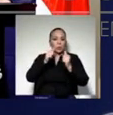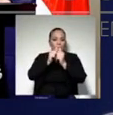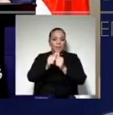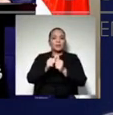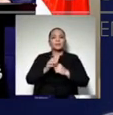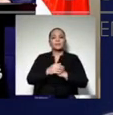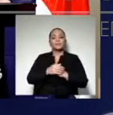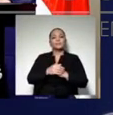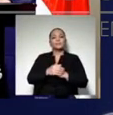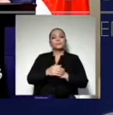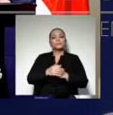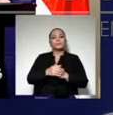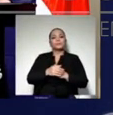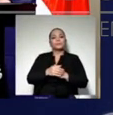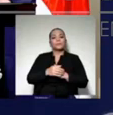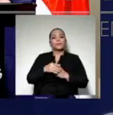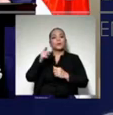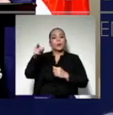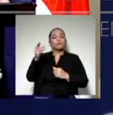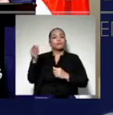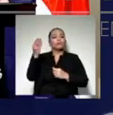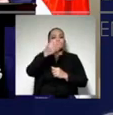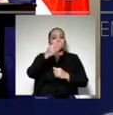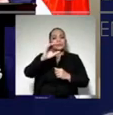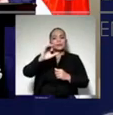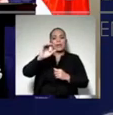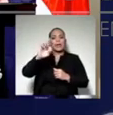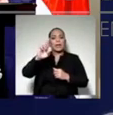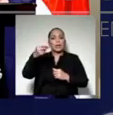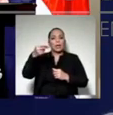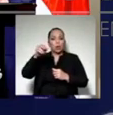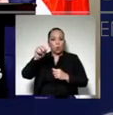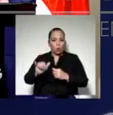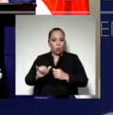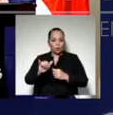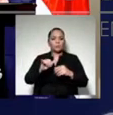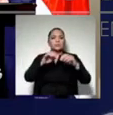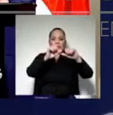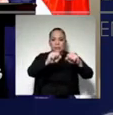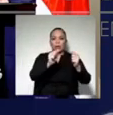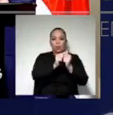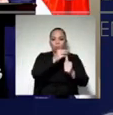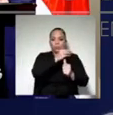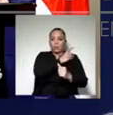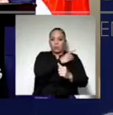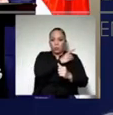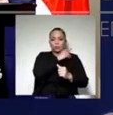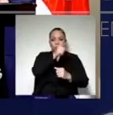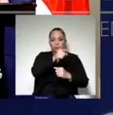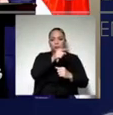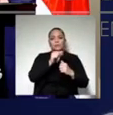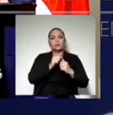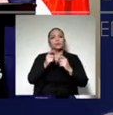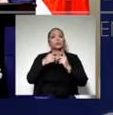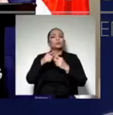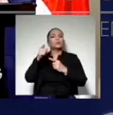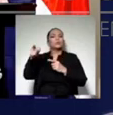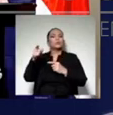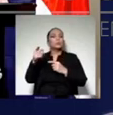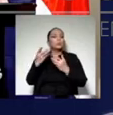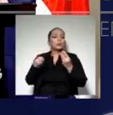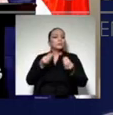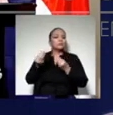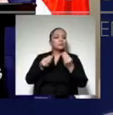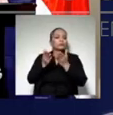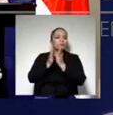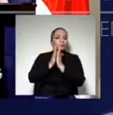ante el medio Sere hoy de visitar a su directora. ¿Qué se pretendió o qué pretendió usted con esa solicitud a través del Colper, a través de su presidente, que está